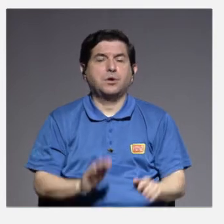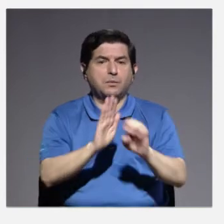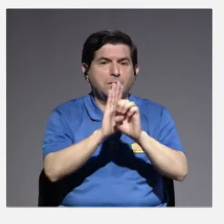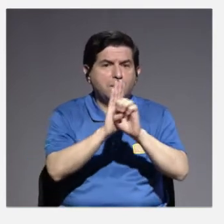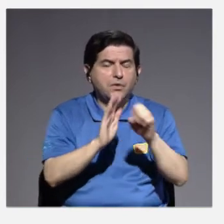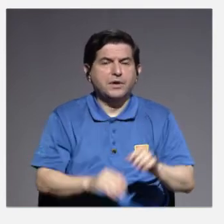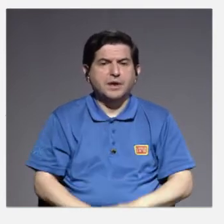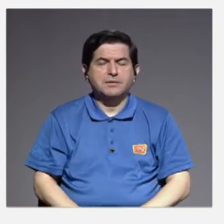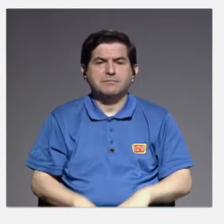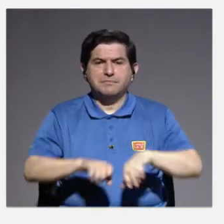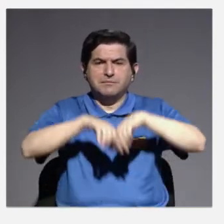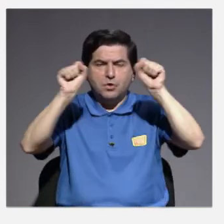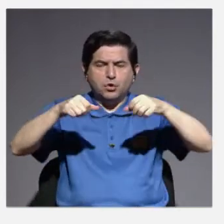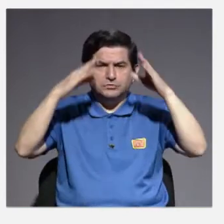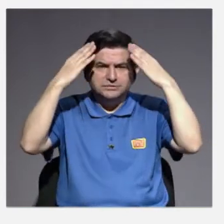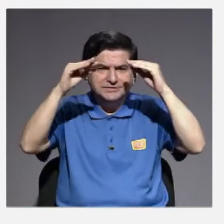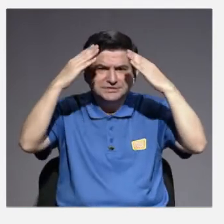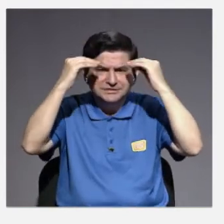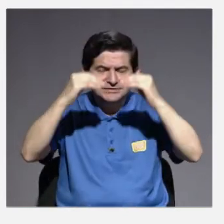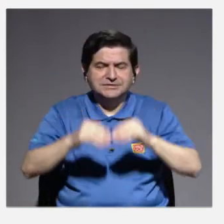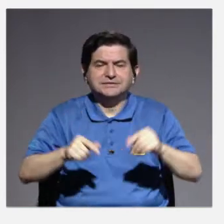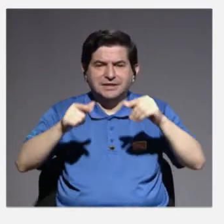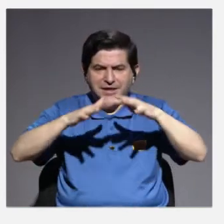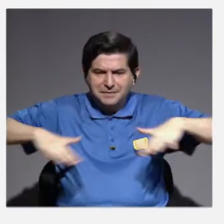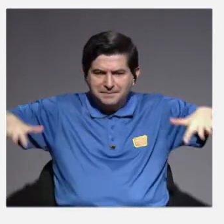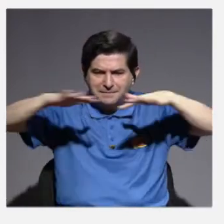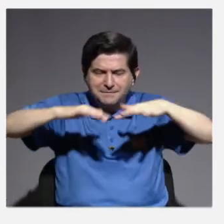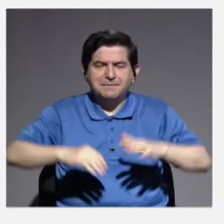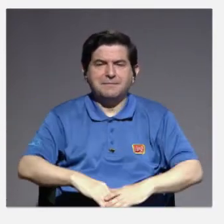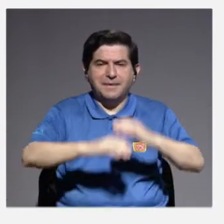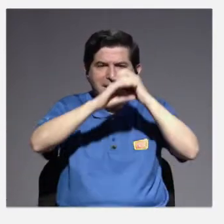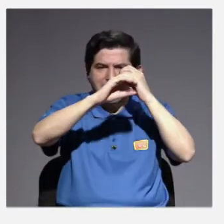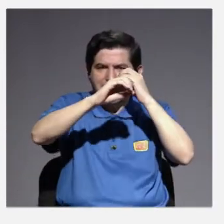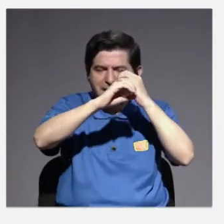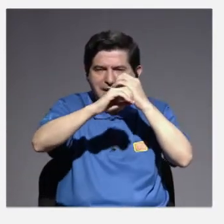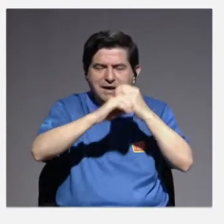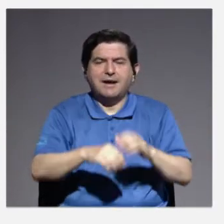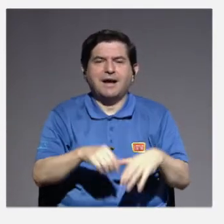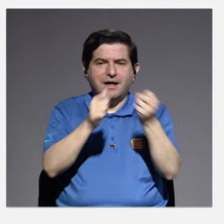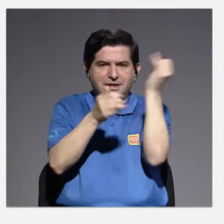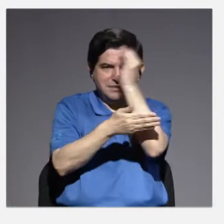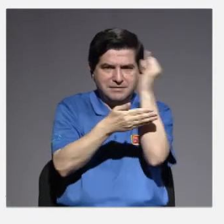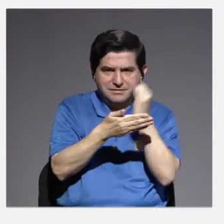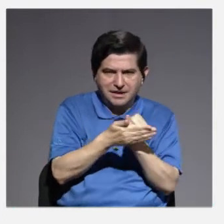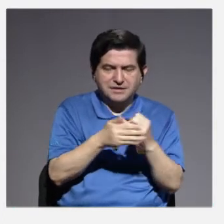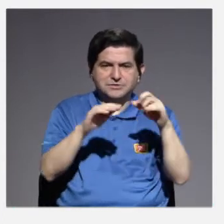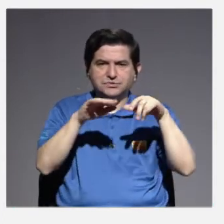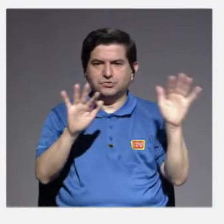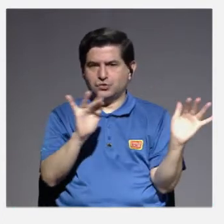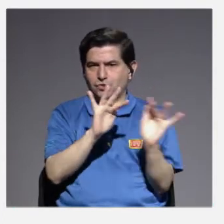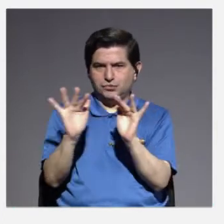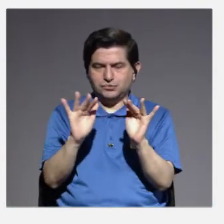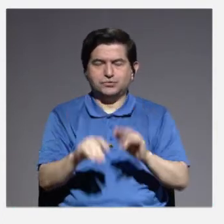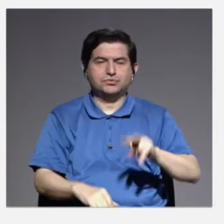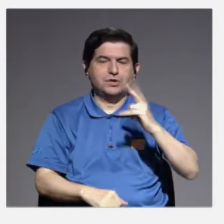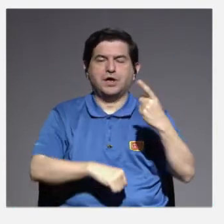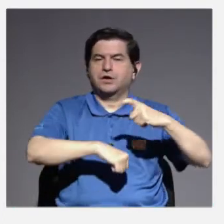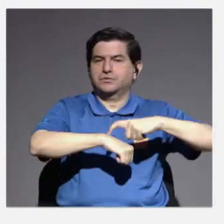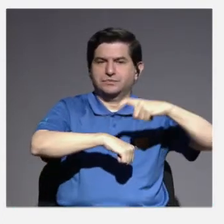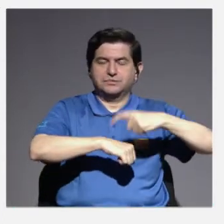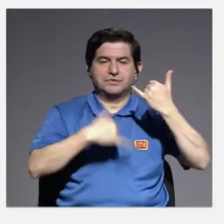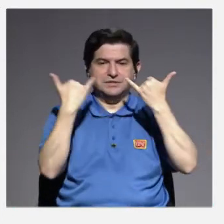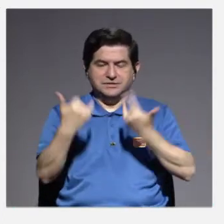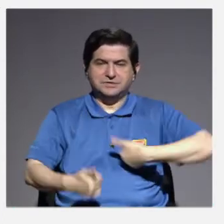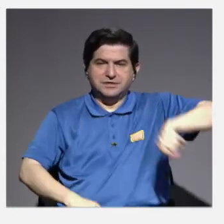como los sistemas de información geográfica, los catastros digitales y elementos similares. En una segunda instancia, cuando